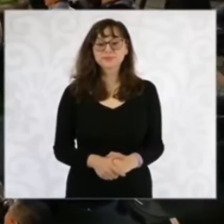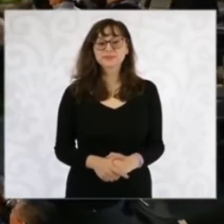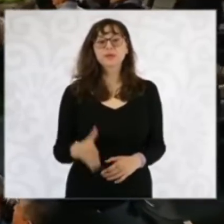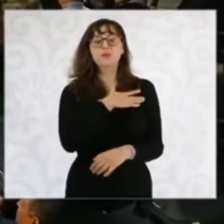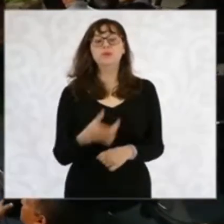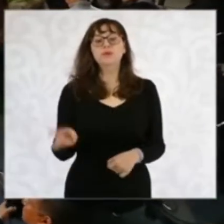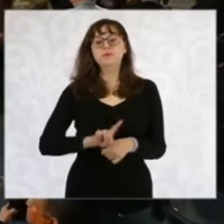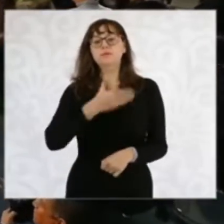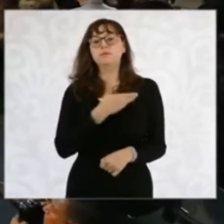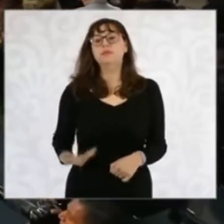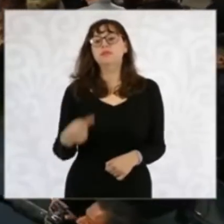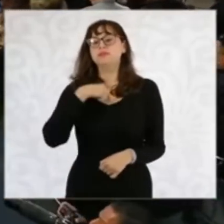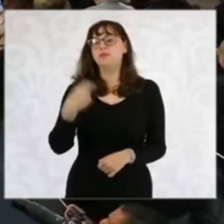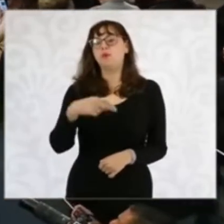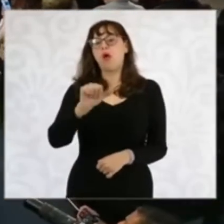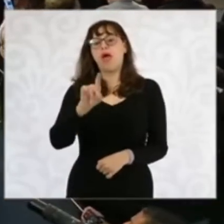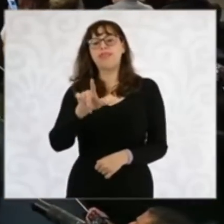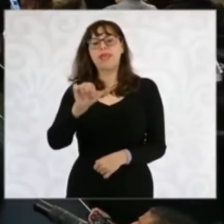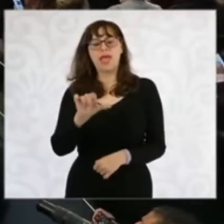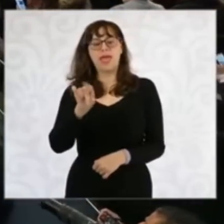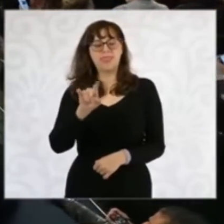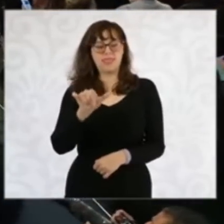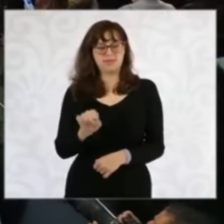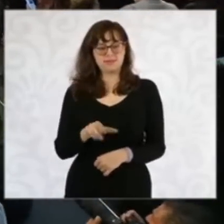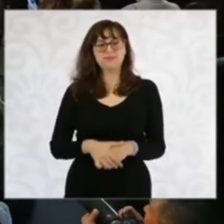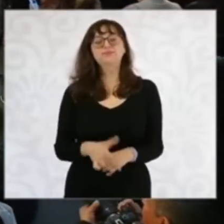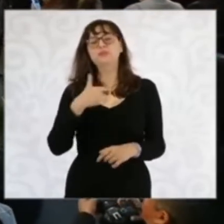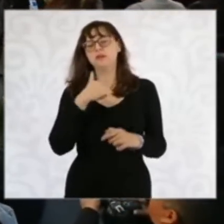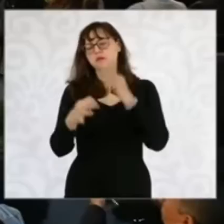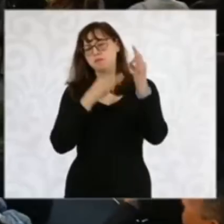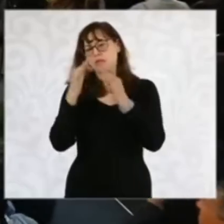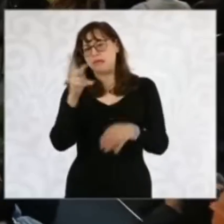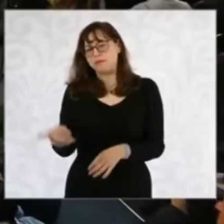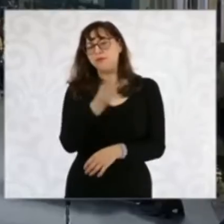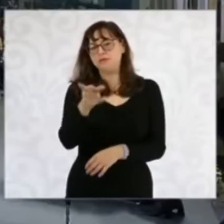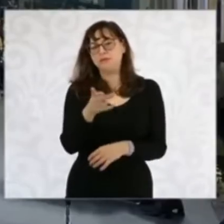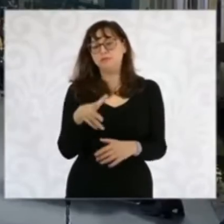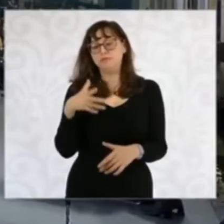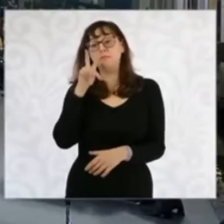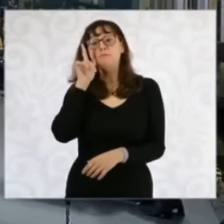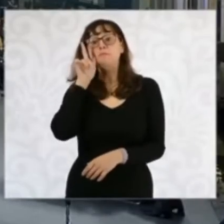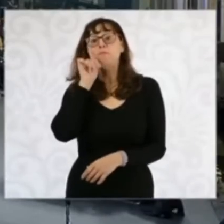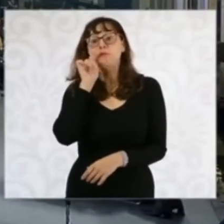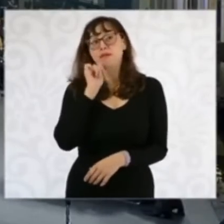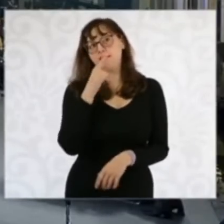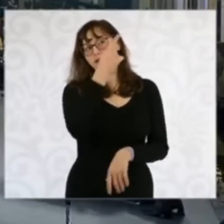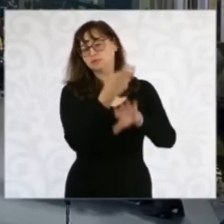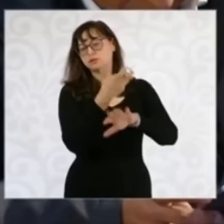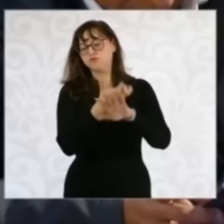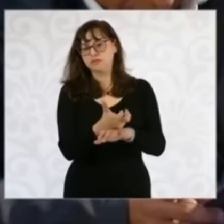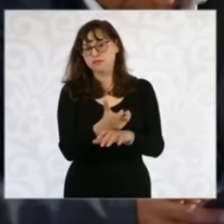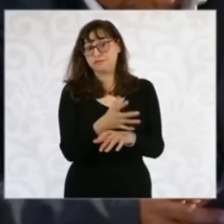Buenos días, presidenta. Buenos Daniela días. Díaz, de la agencia Sputnik. Preguntarle, en la víspera de la elección presidencial que se realizará mañana en Estados